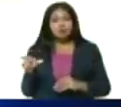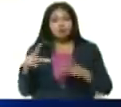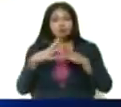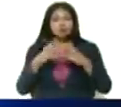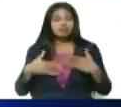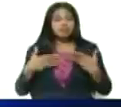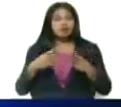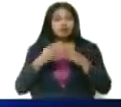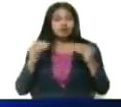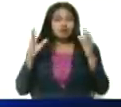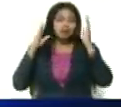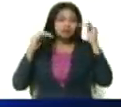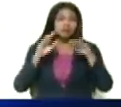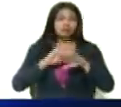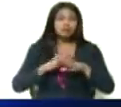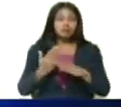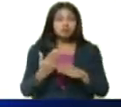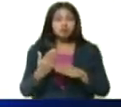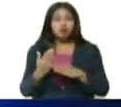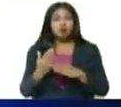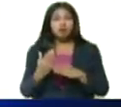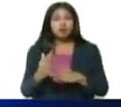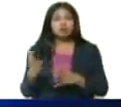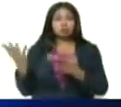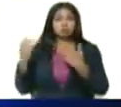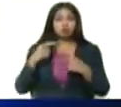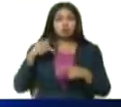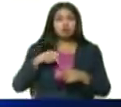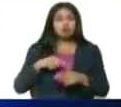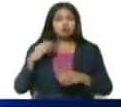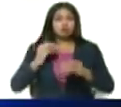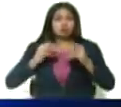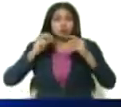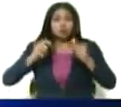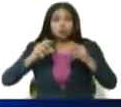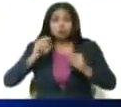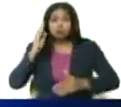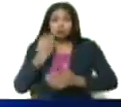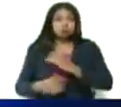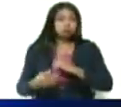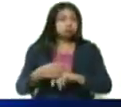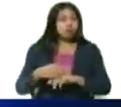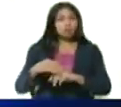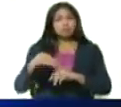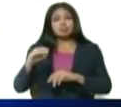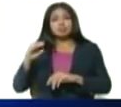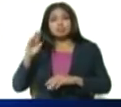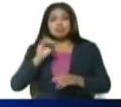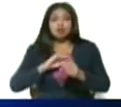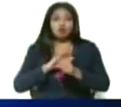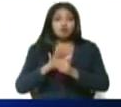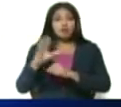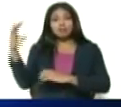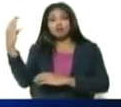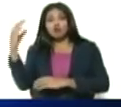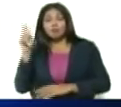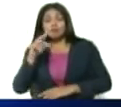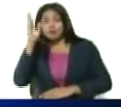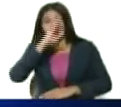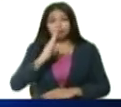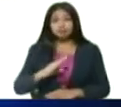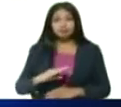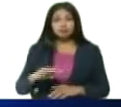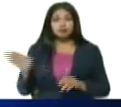atención, porque se han venido para acá, huyendo del coronavirus de Colombia y de Brasil, huyendo de la xenofobia,